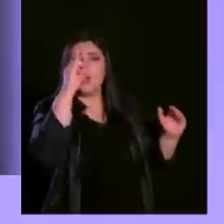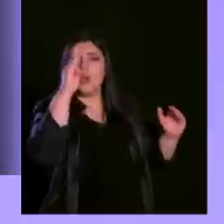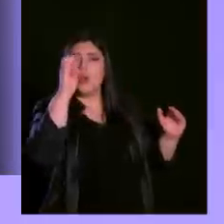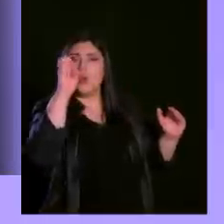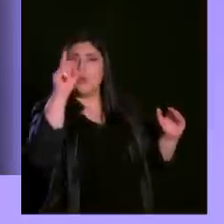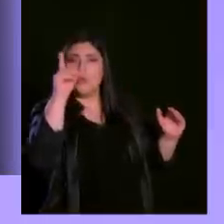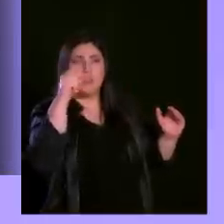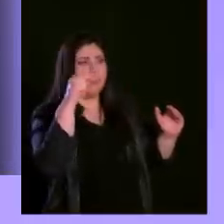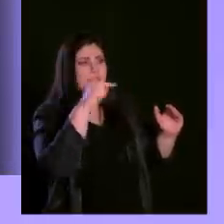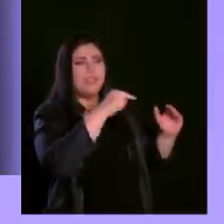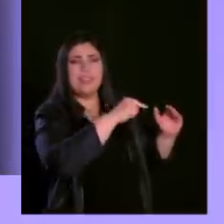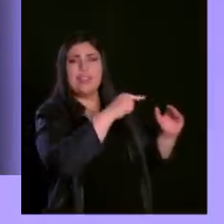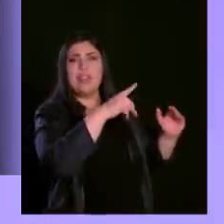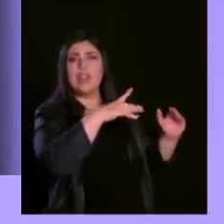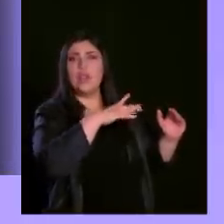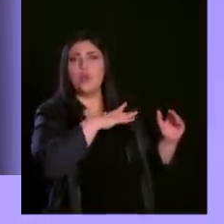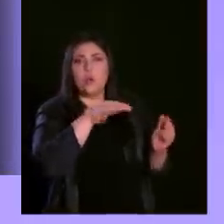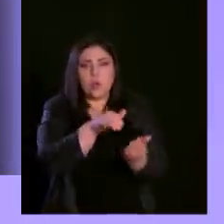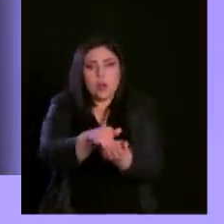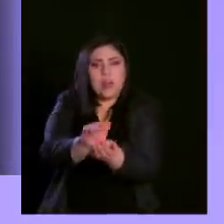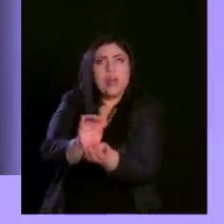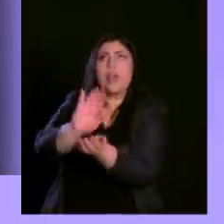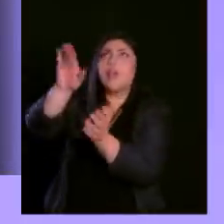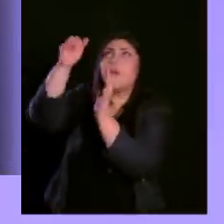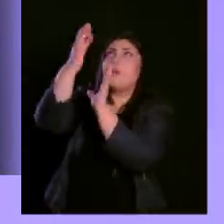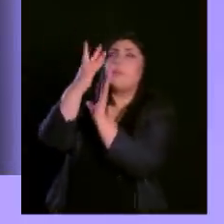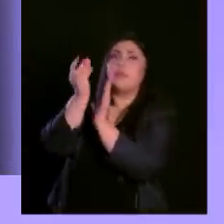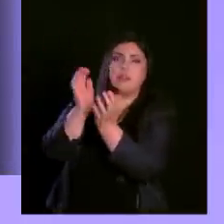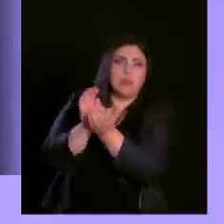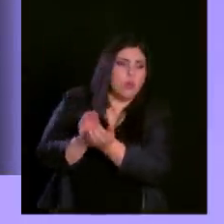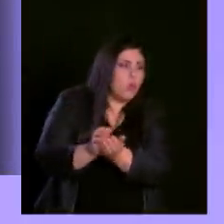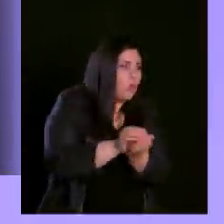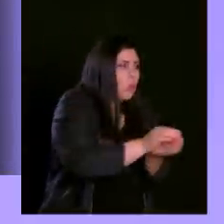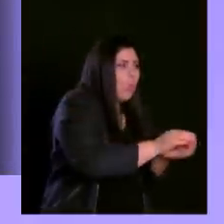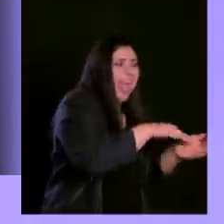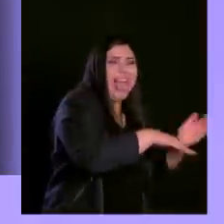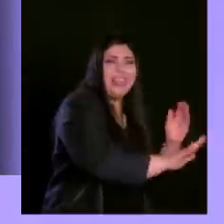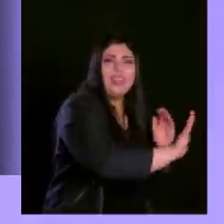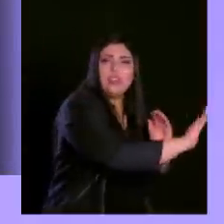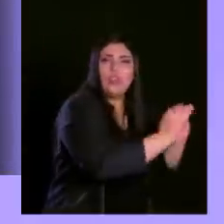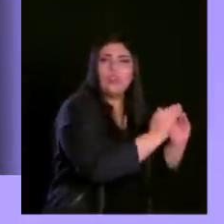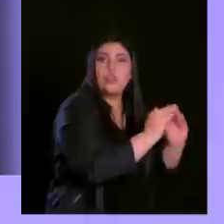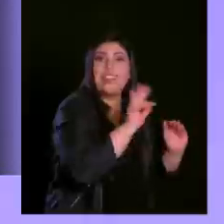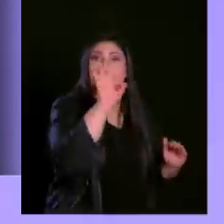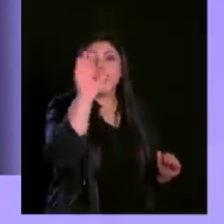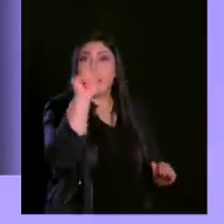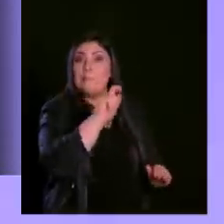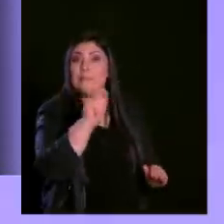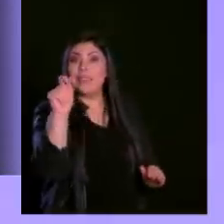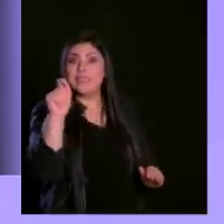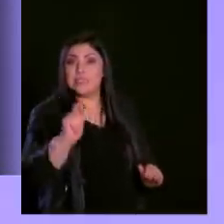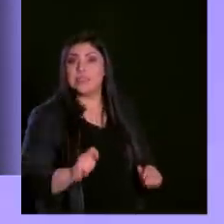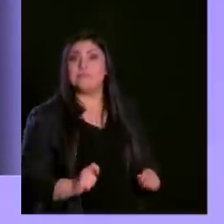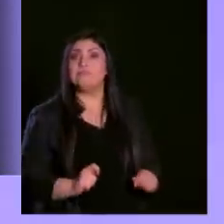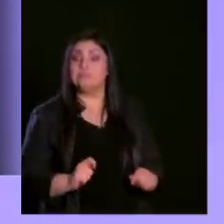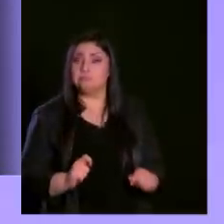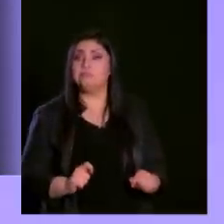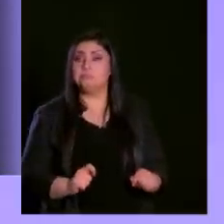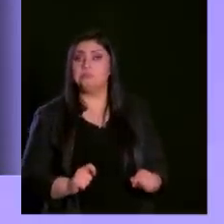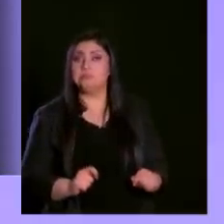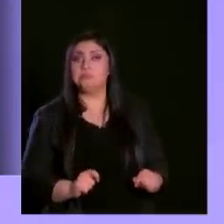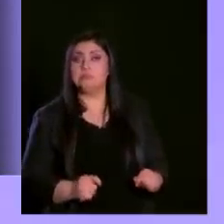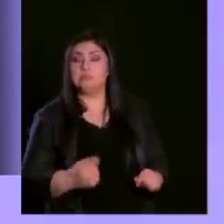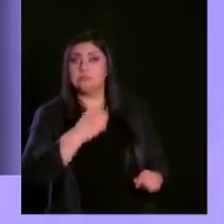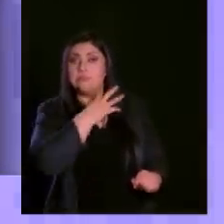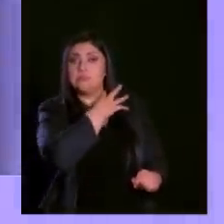orando antes de entrar al servicio Dios me hizo entender que hay personas que sí que han vivido Durante los últimos tres años